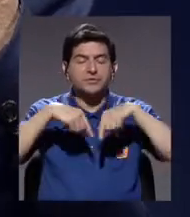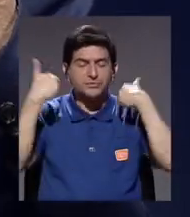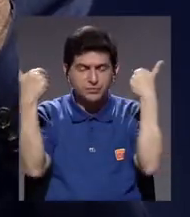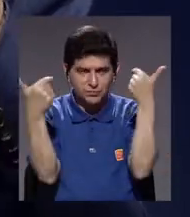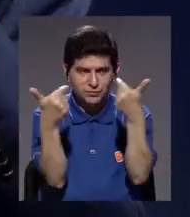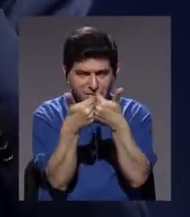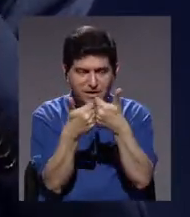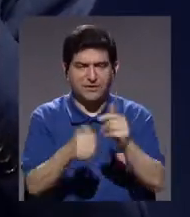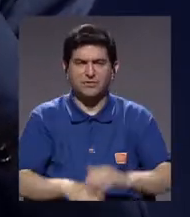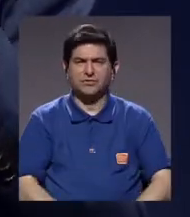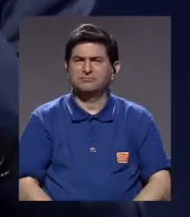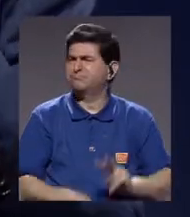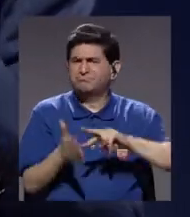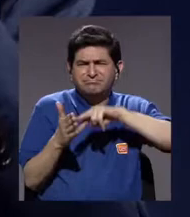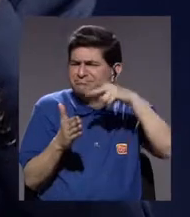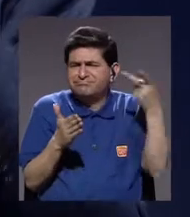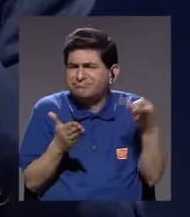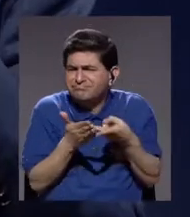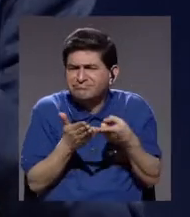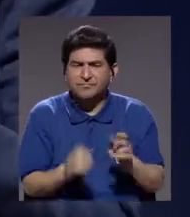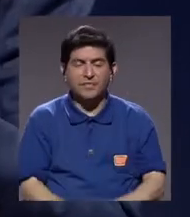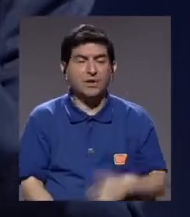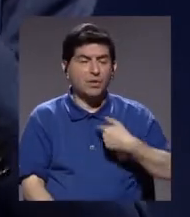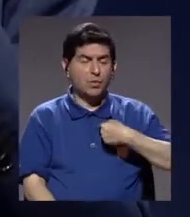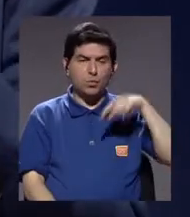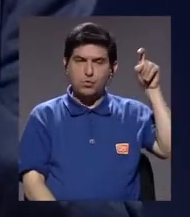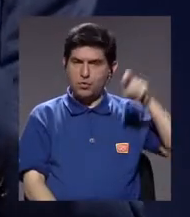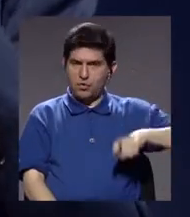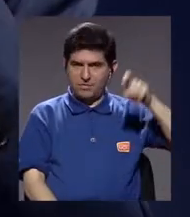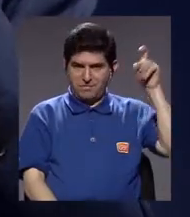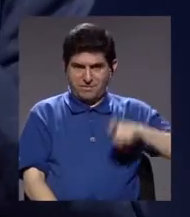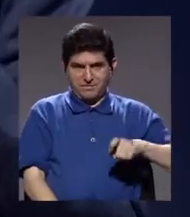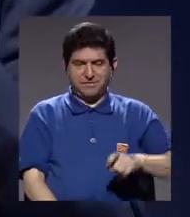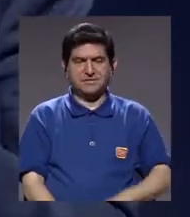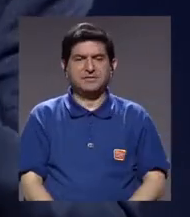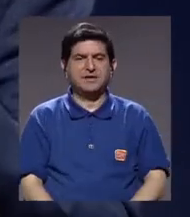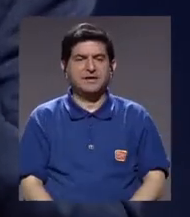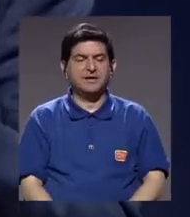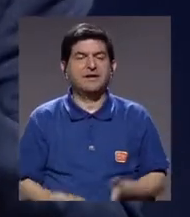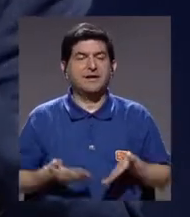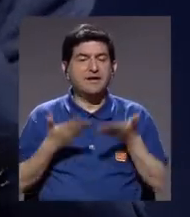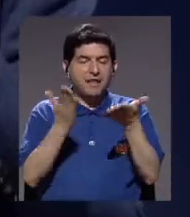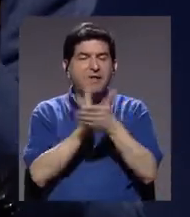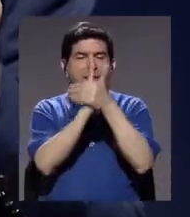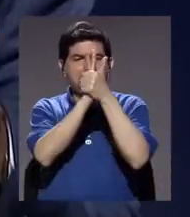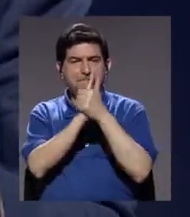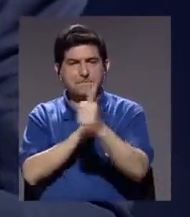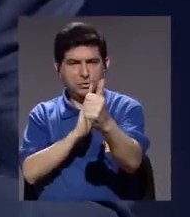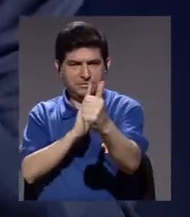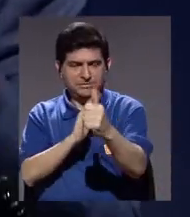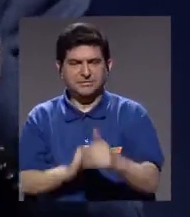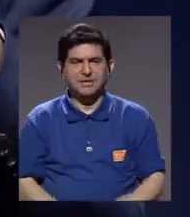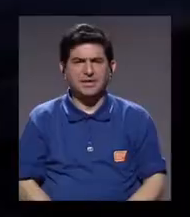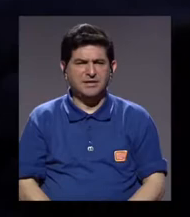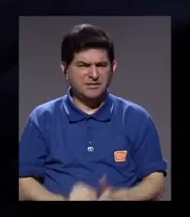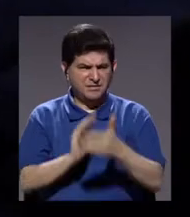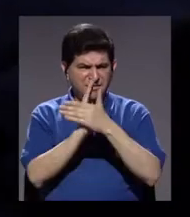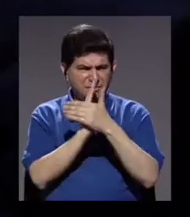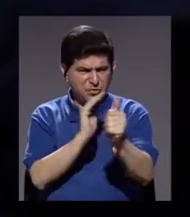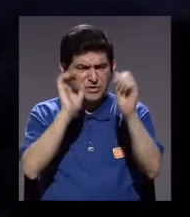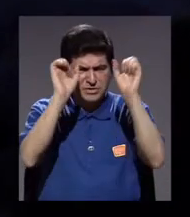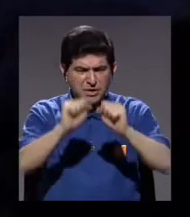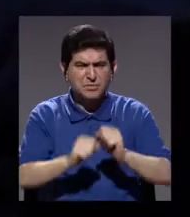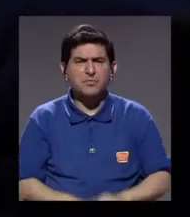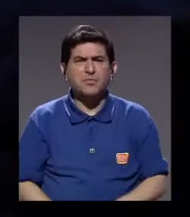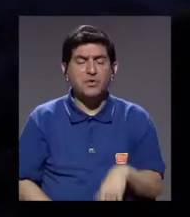necesita, hay que dar el potencial de reunir las capacidades necesarias, ¿no? Y para abordar